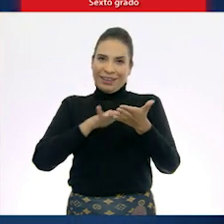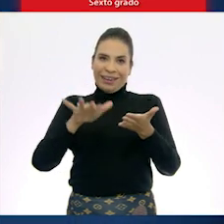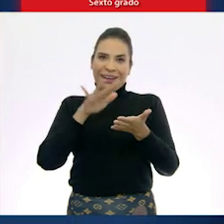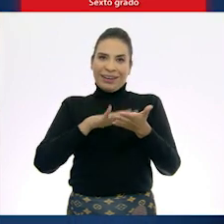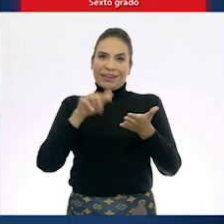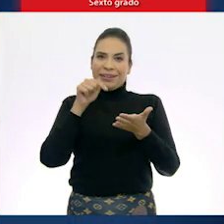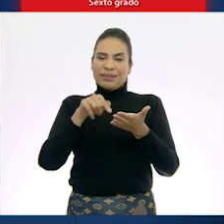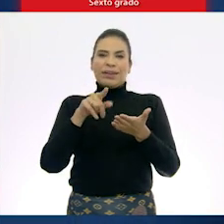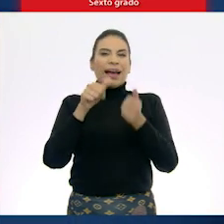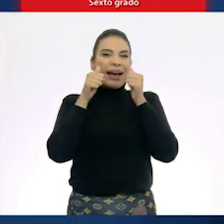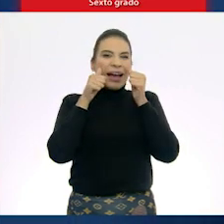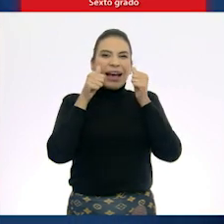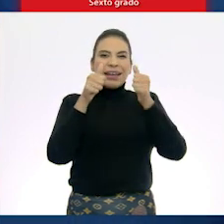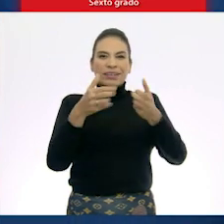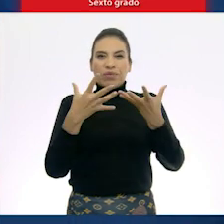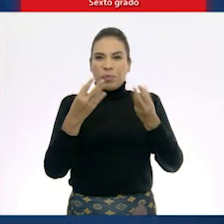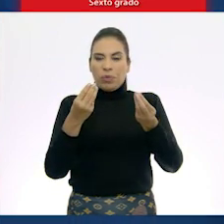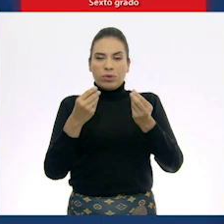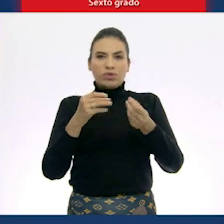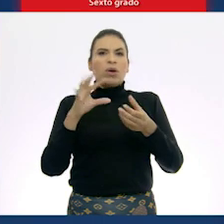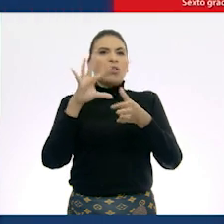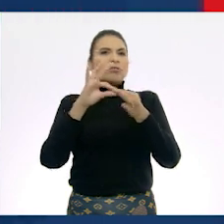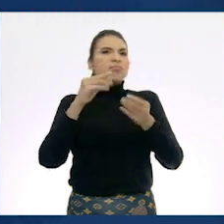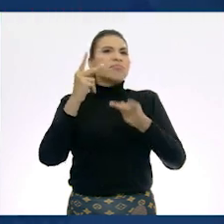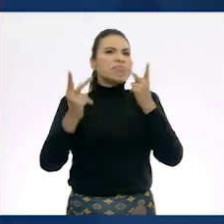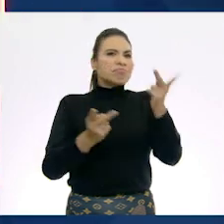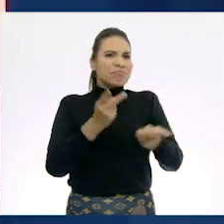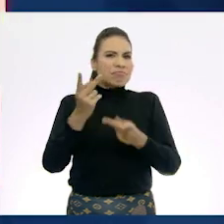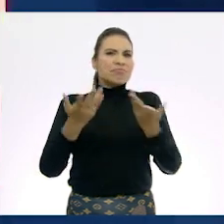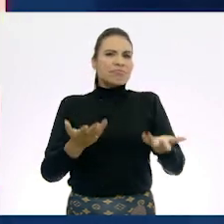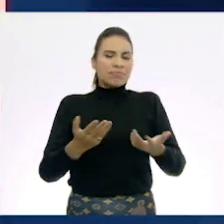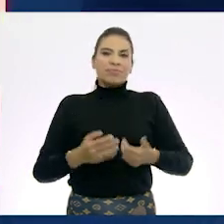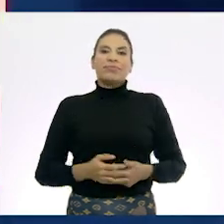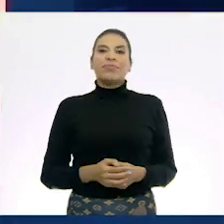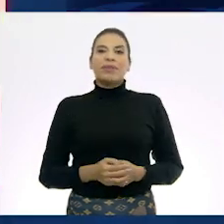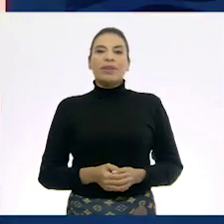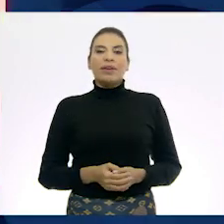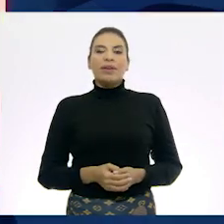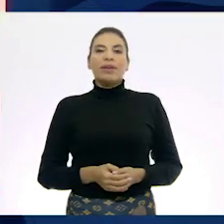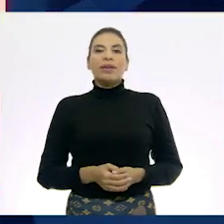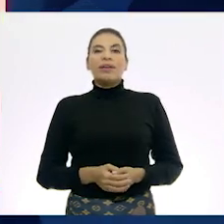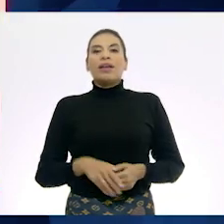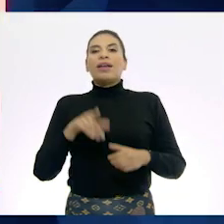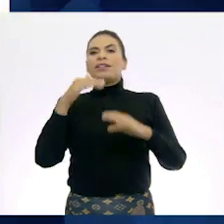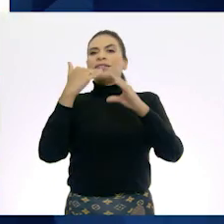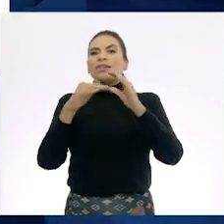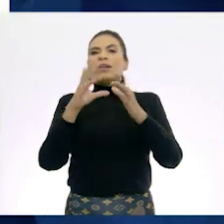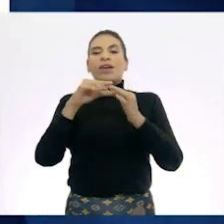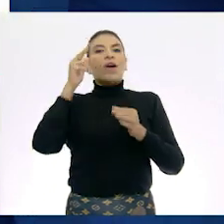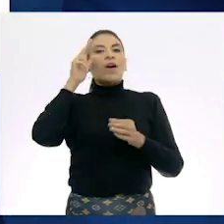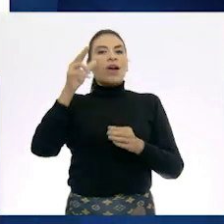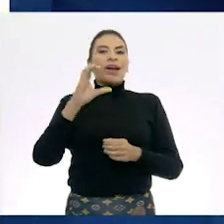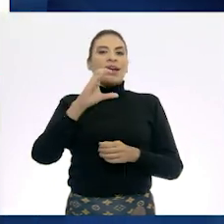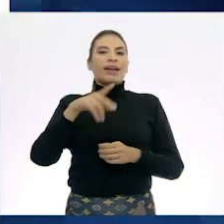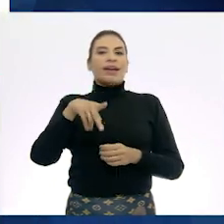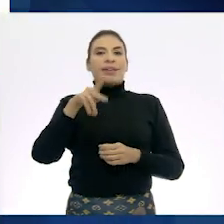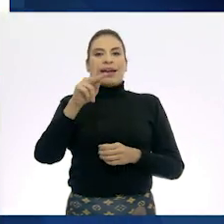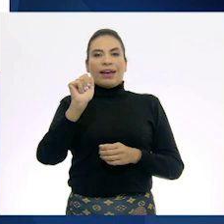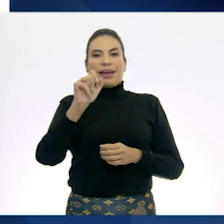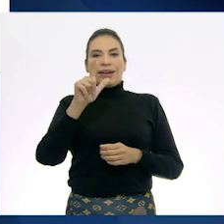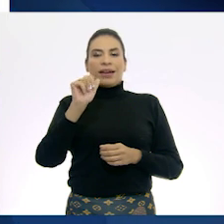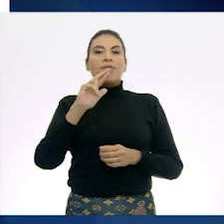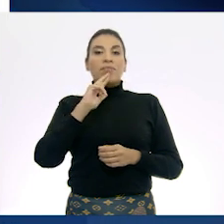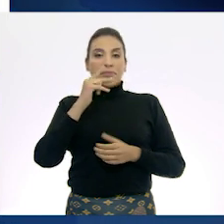y pongas mucha atención porque vamos a plantear unas preguntas. Muy bien. El correo comienza. Hola, Carla. ¿Te